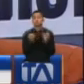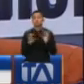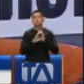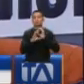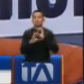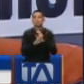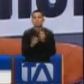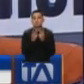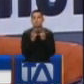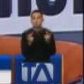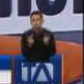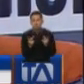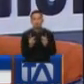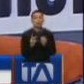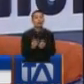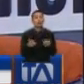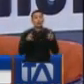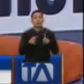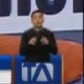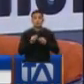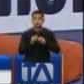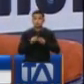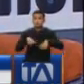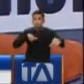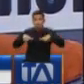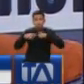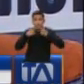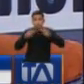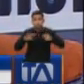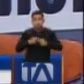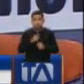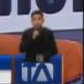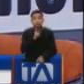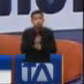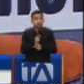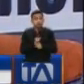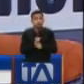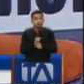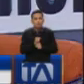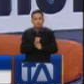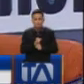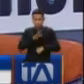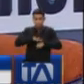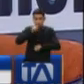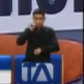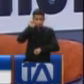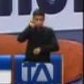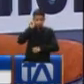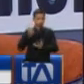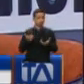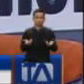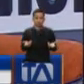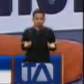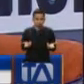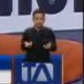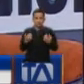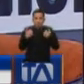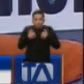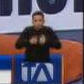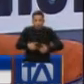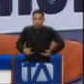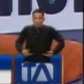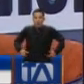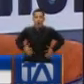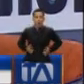solo en el transporte público, sino también en los espacios públicos. Y en efecto, esto no es culpa de las mujeres. No es como nos vestimos, no es